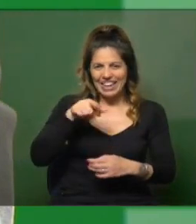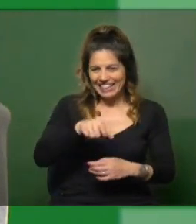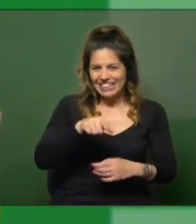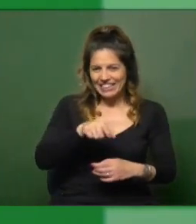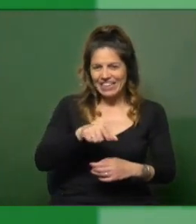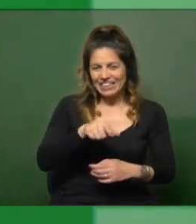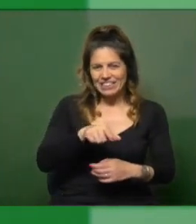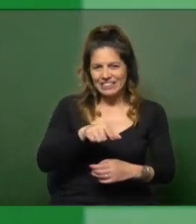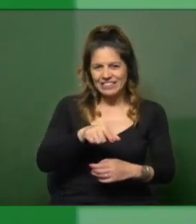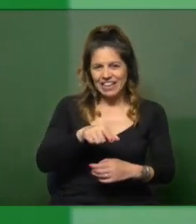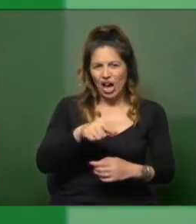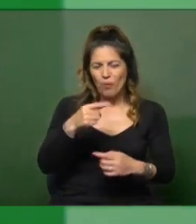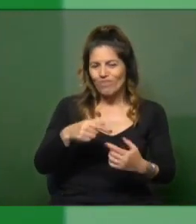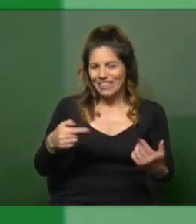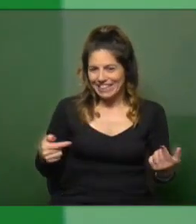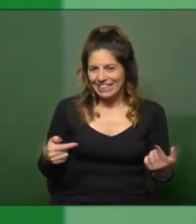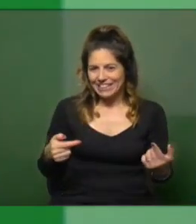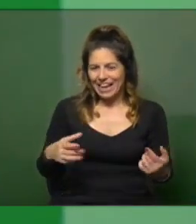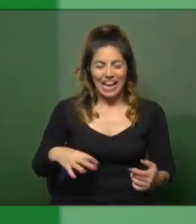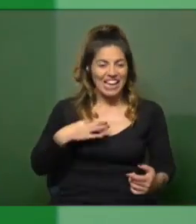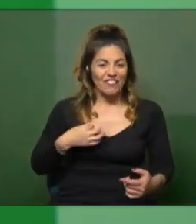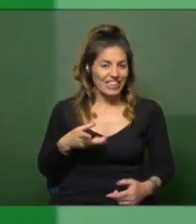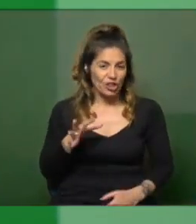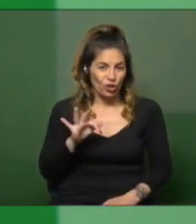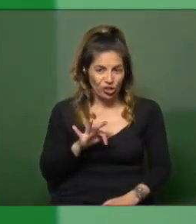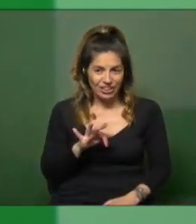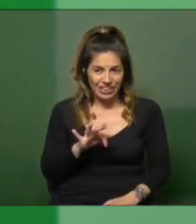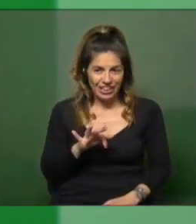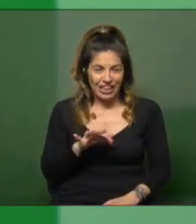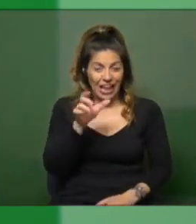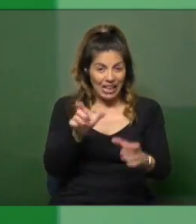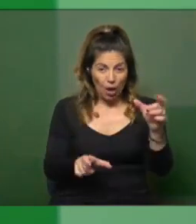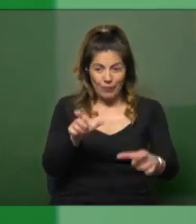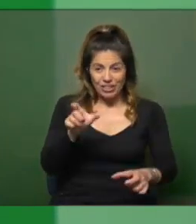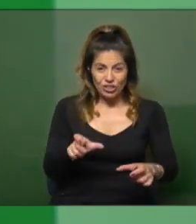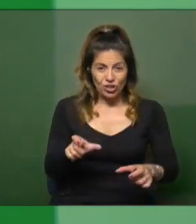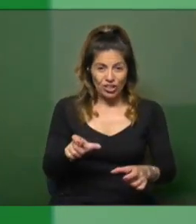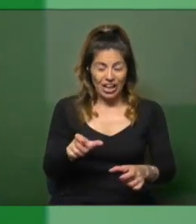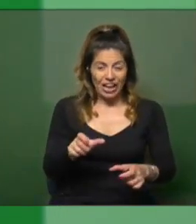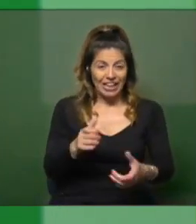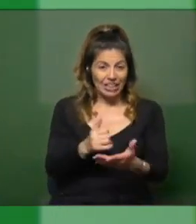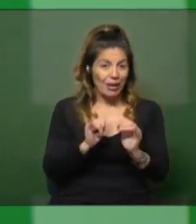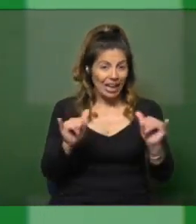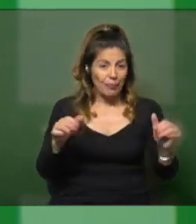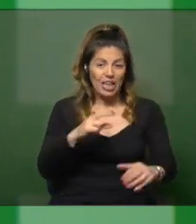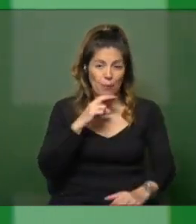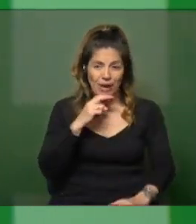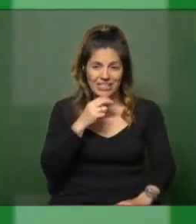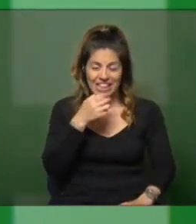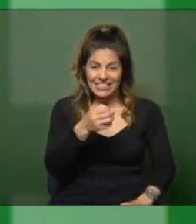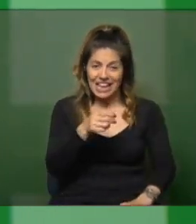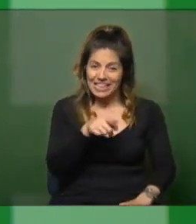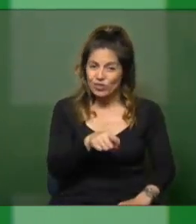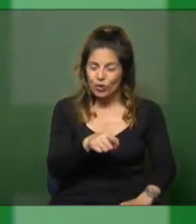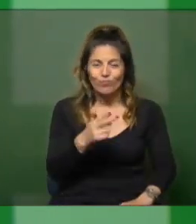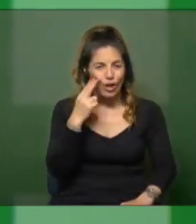de materialidad en la vida cotidiana no incluso la gente que estaba en la campaña de masa decía que le había afectado